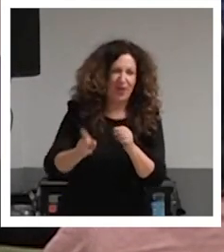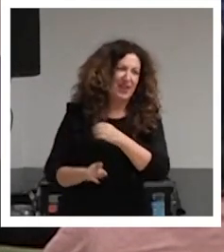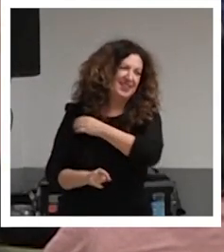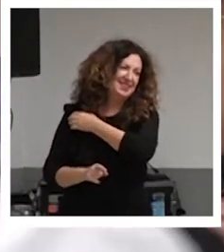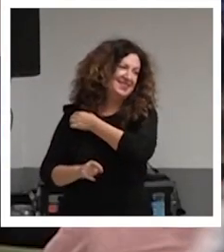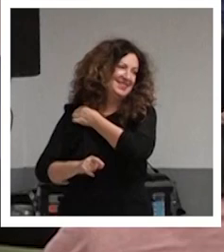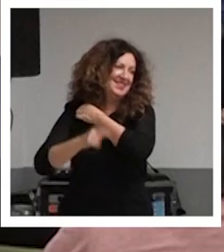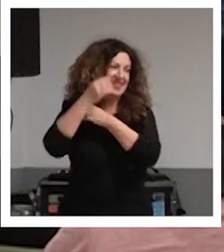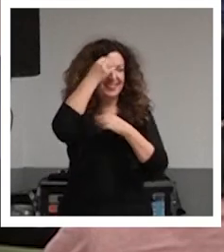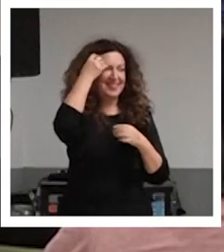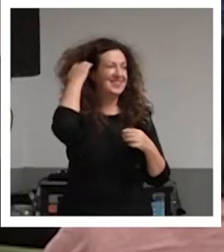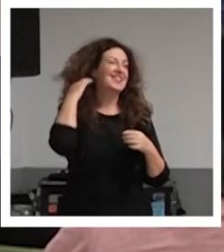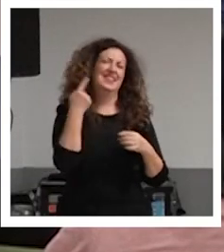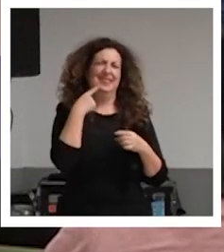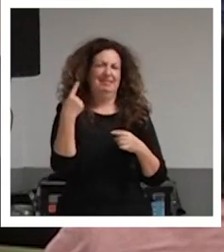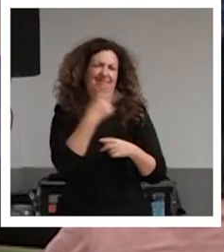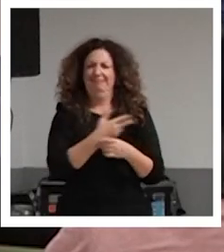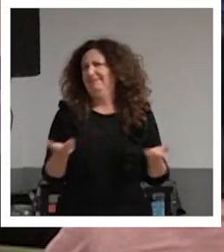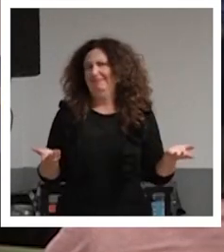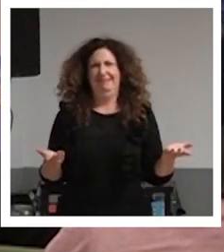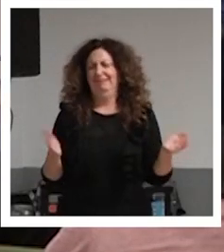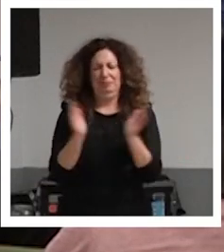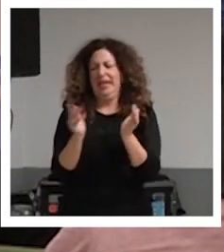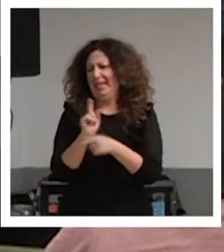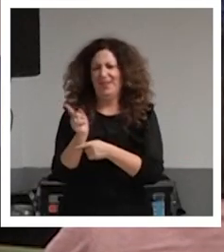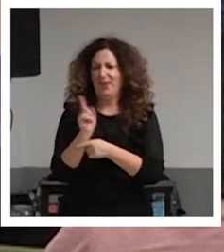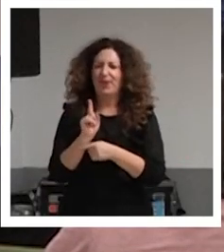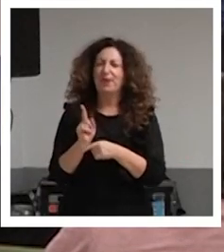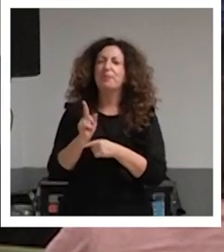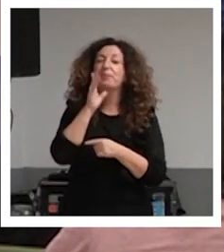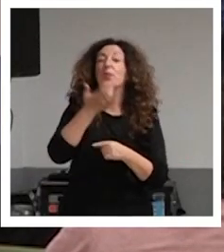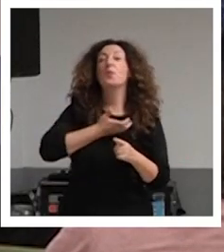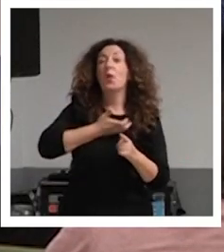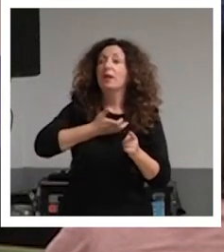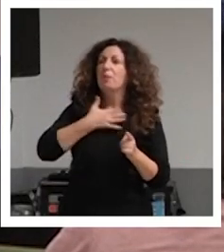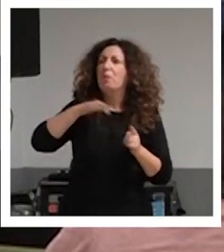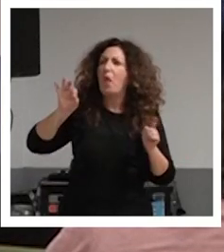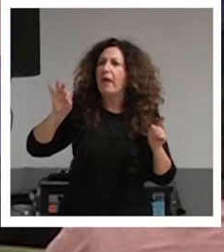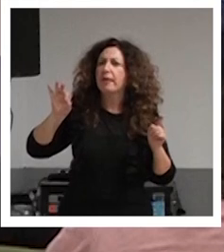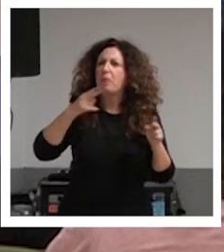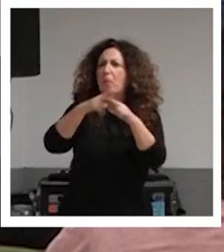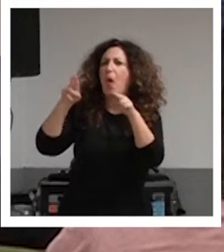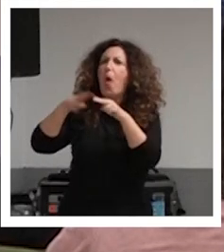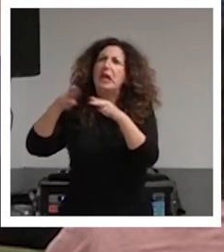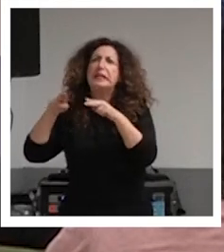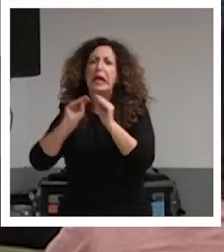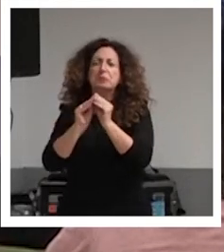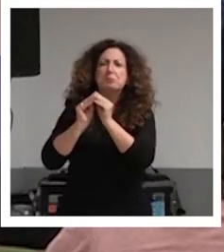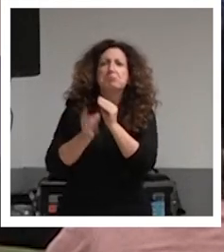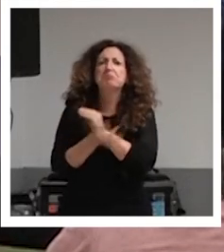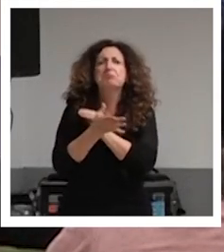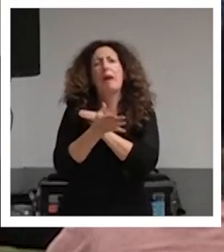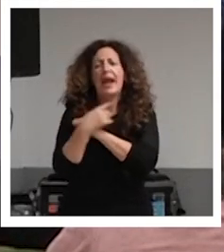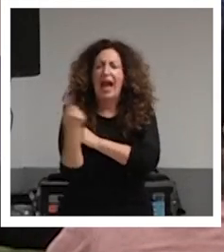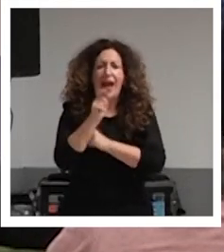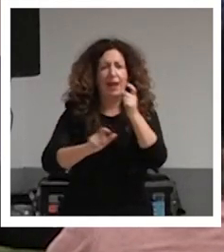pero bueno como un municipio Cómo municipio puede hacer políticas que cambien la vida de la gente el otro